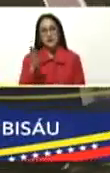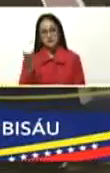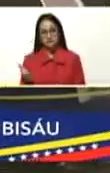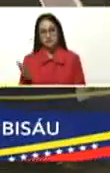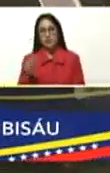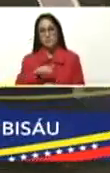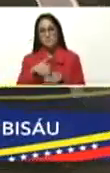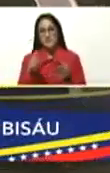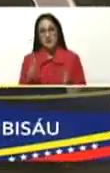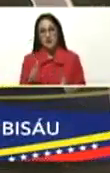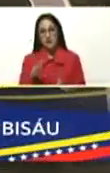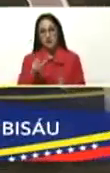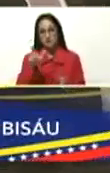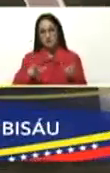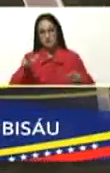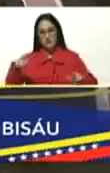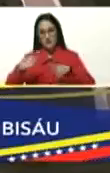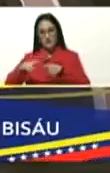Farías, ministros,